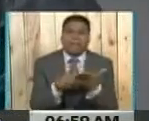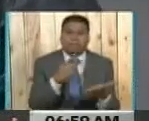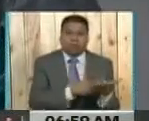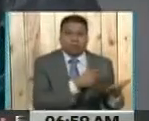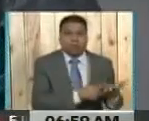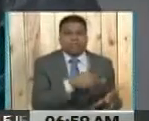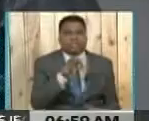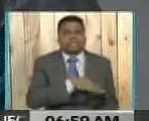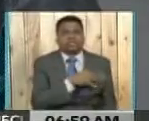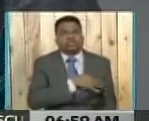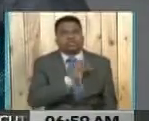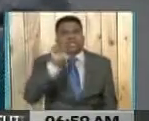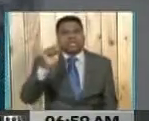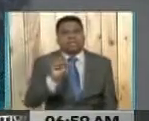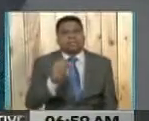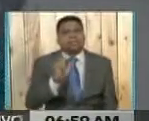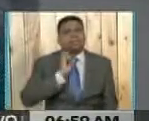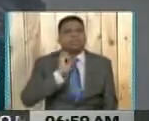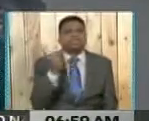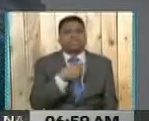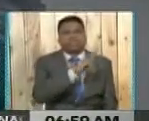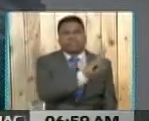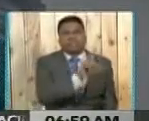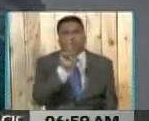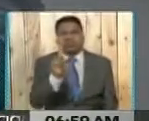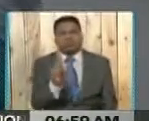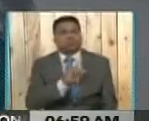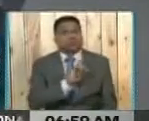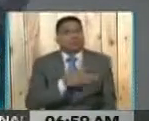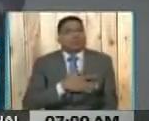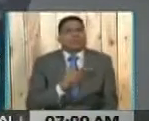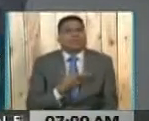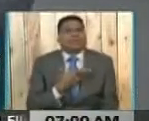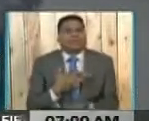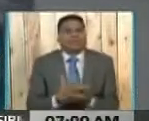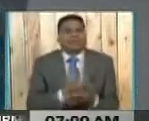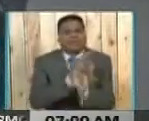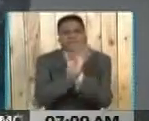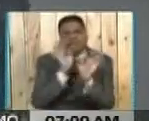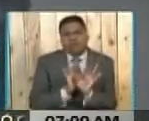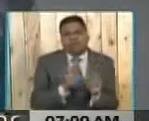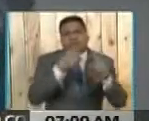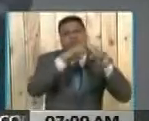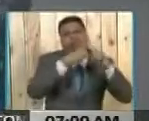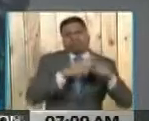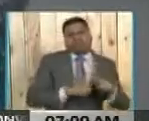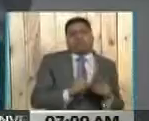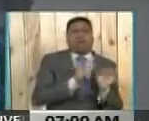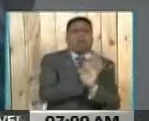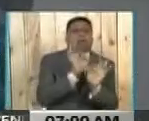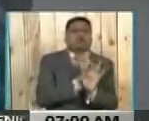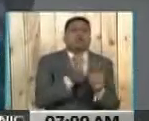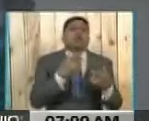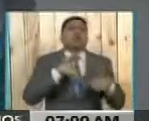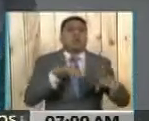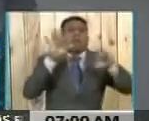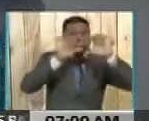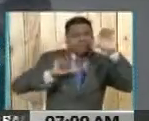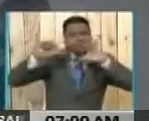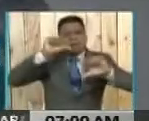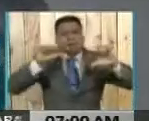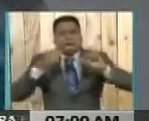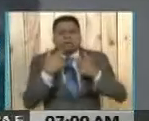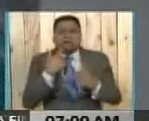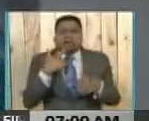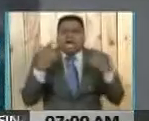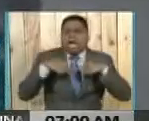del socialismo del siglo XXI. Digamos que no puede ser una aplicación mecánica de fórmulas que ya están, sino que hay que pensar todo de nuevo.